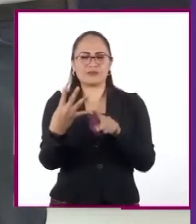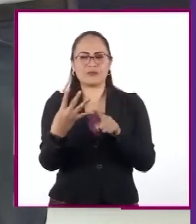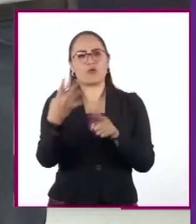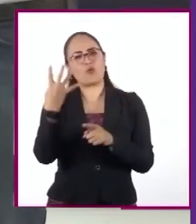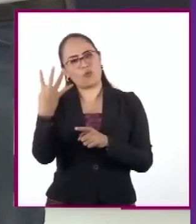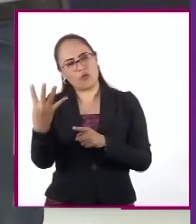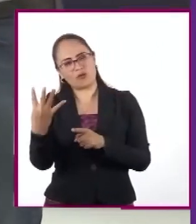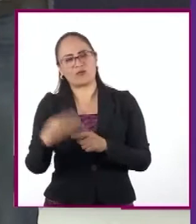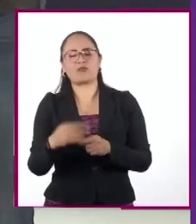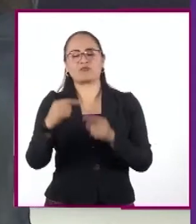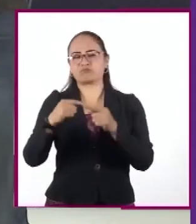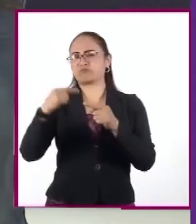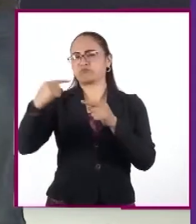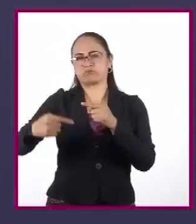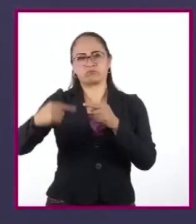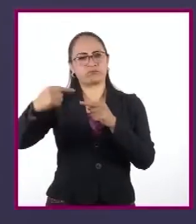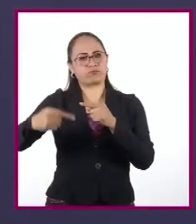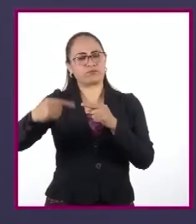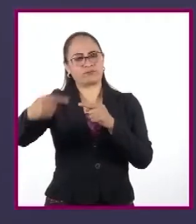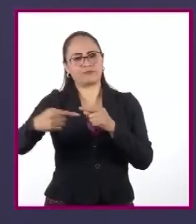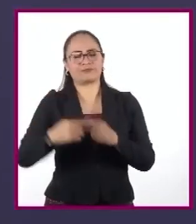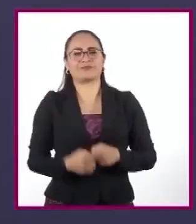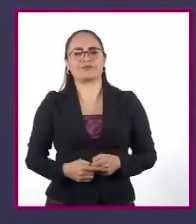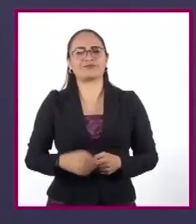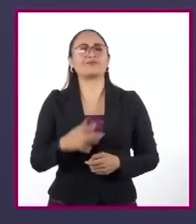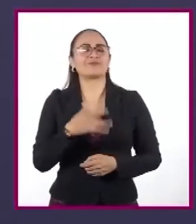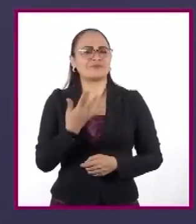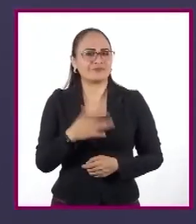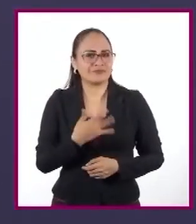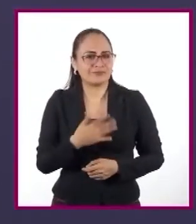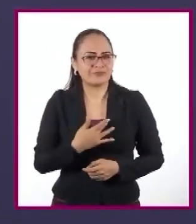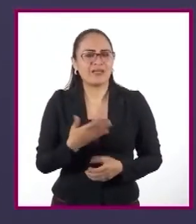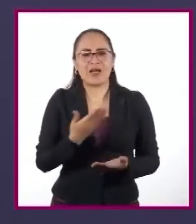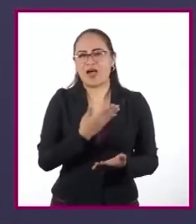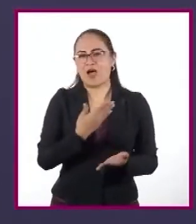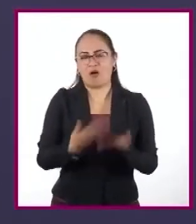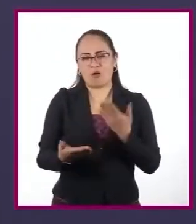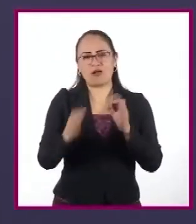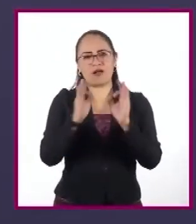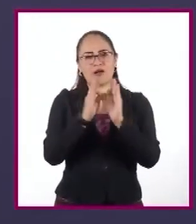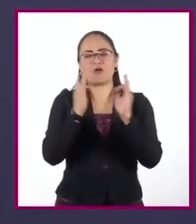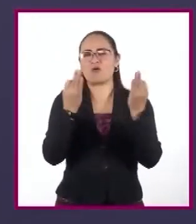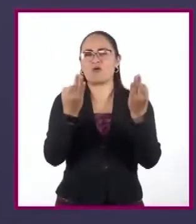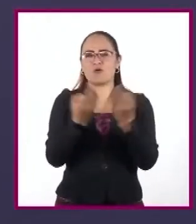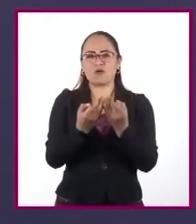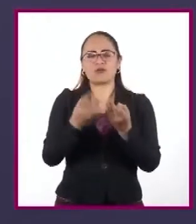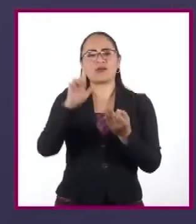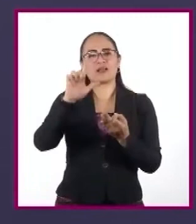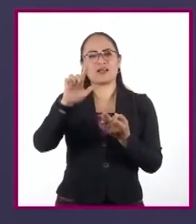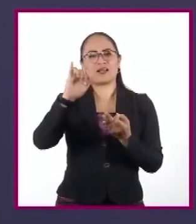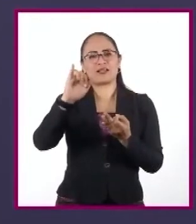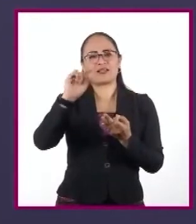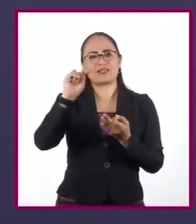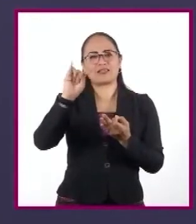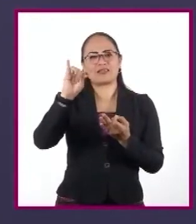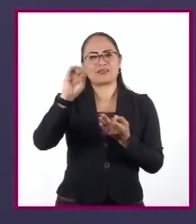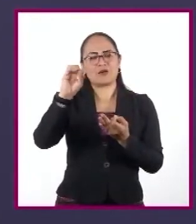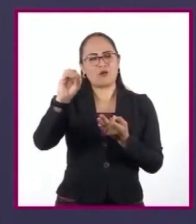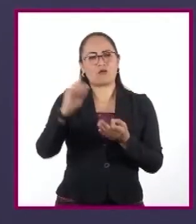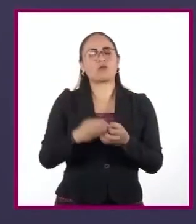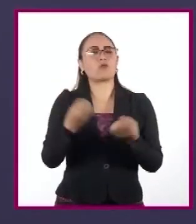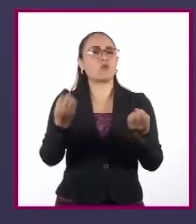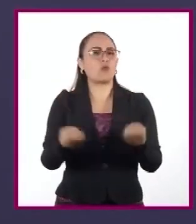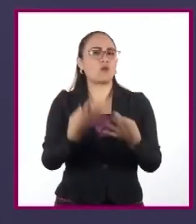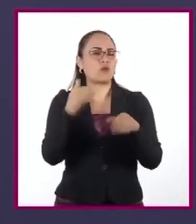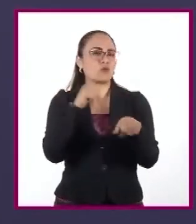así sucesivamente. ¿Qué les parece si ahora construimos el modelo atómico de litio? Este tiene el